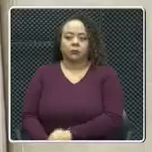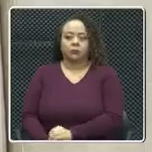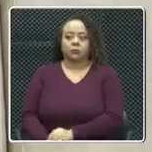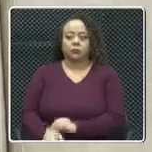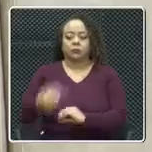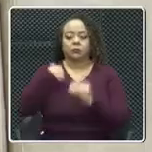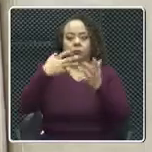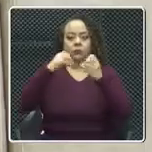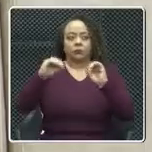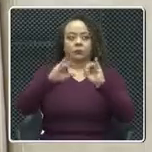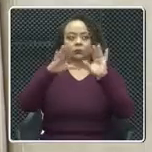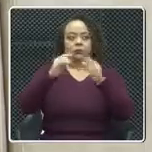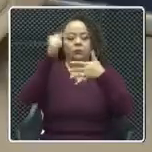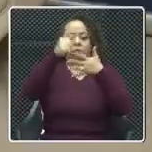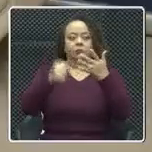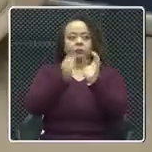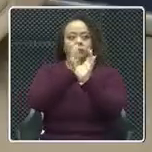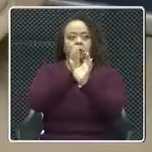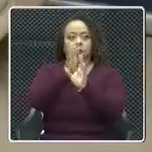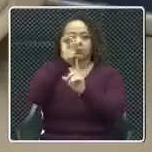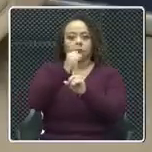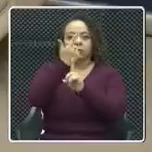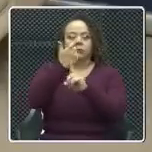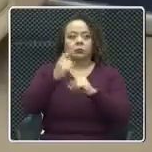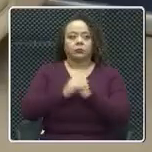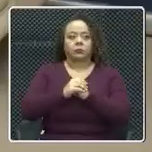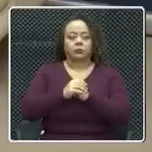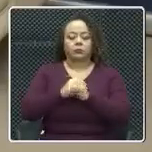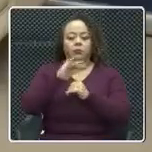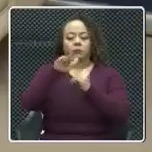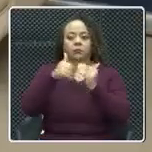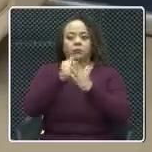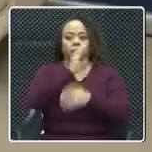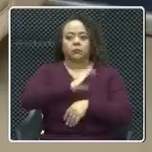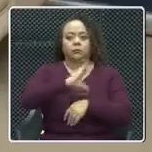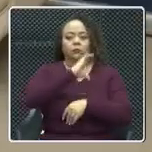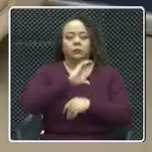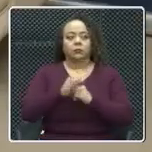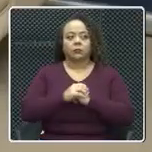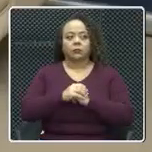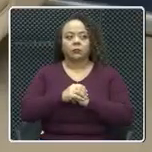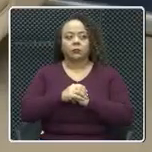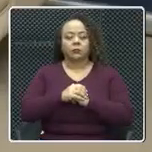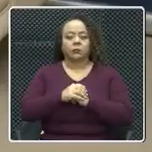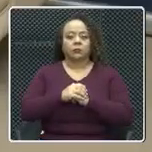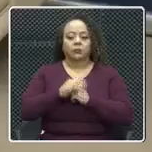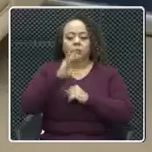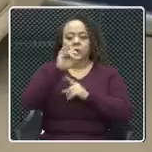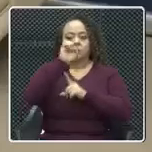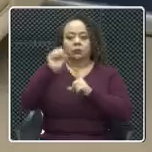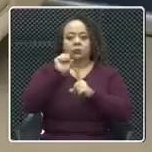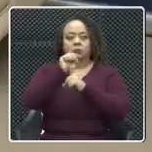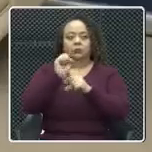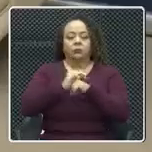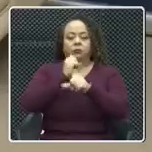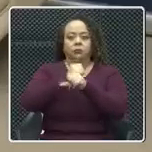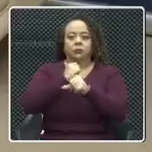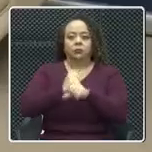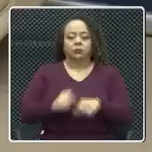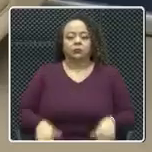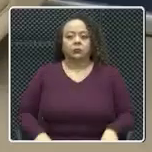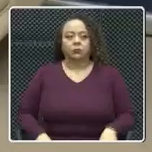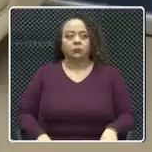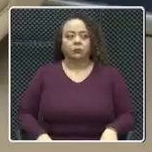los factores psicosociales van a ser todas las características y condiciones del trabajo